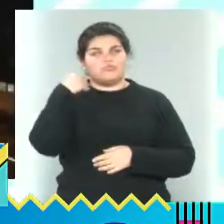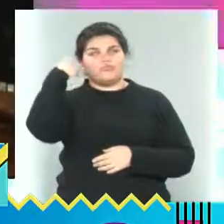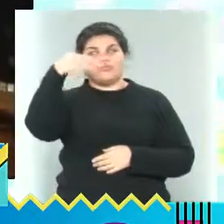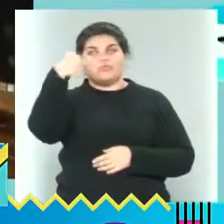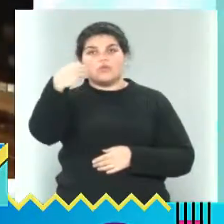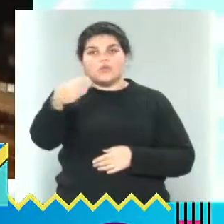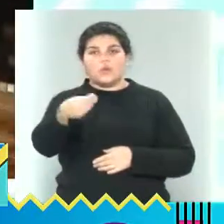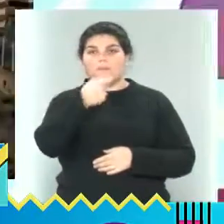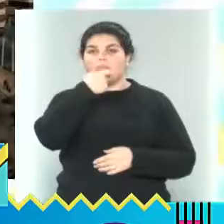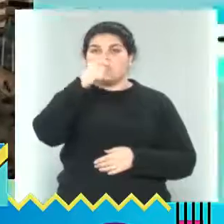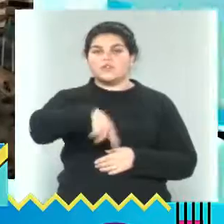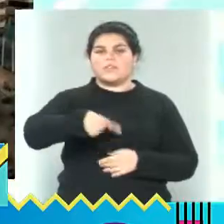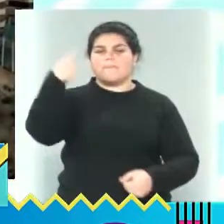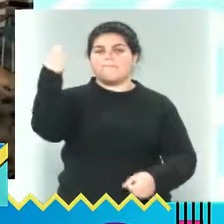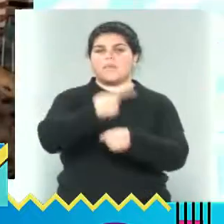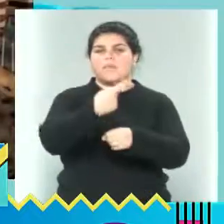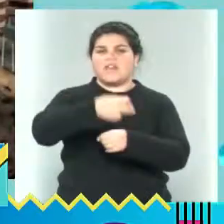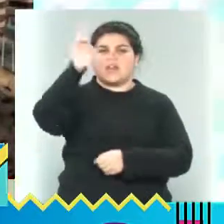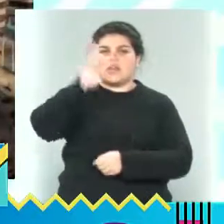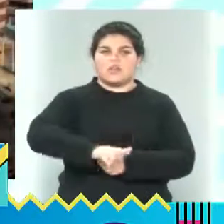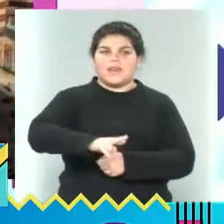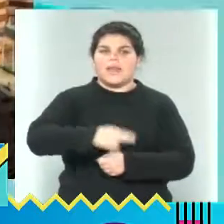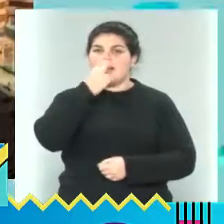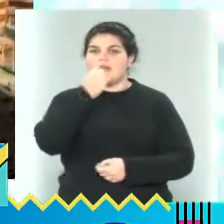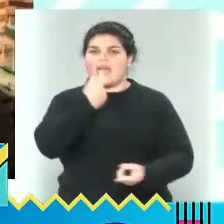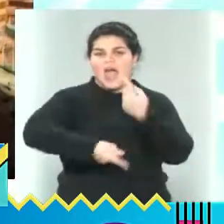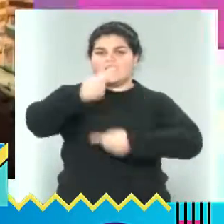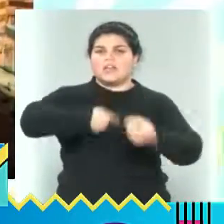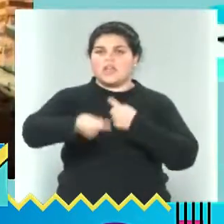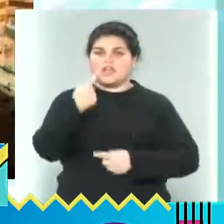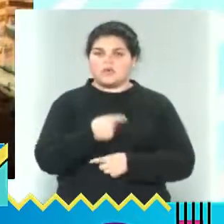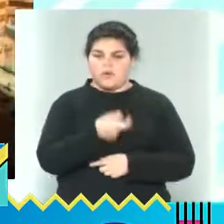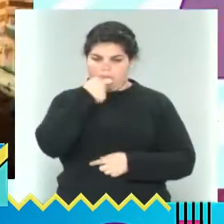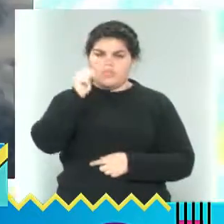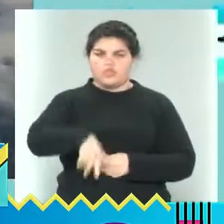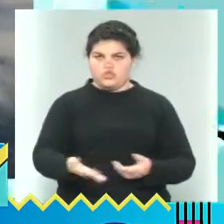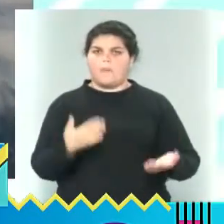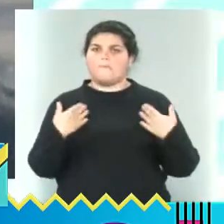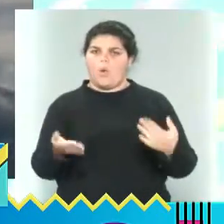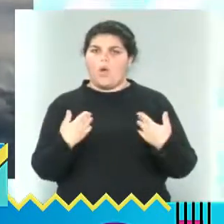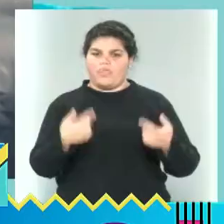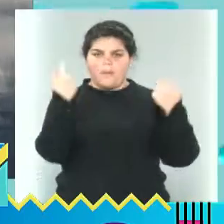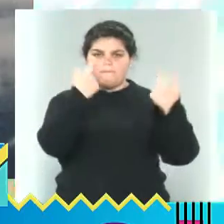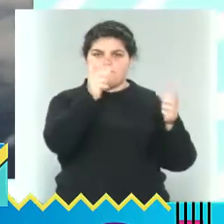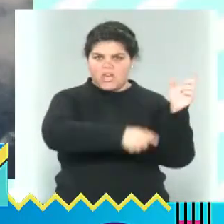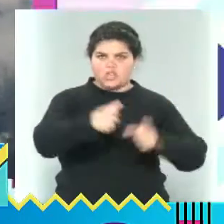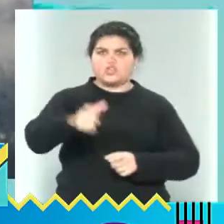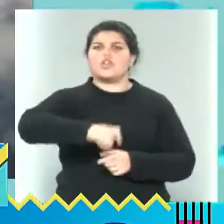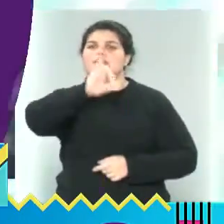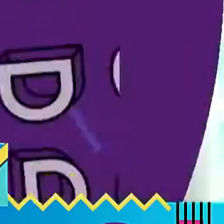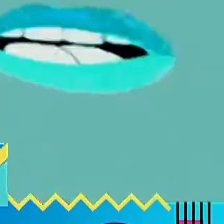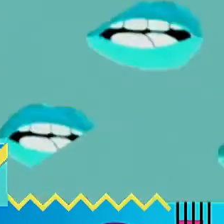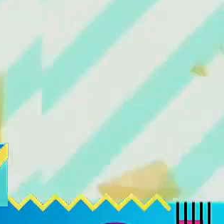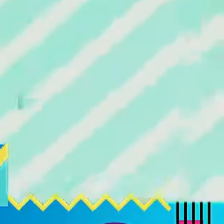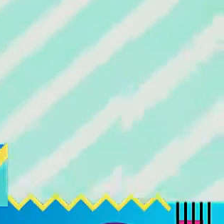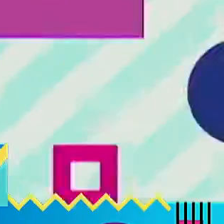Mendoza líder regional en energías alternativas. Mendoza tiene toda la capacidad, el recurso humano, su gente,